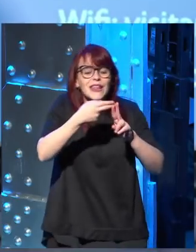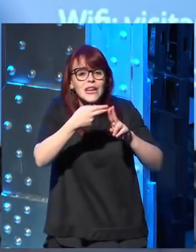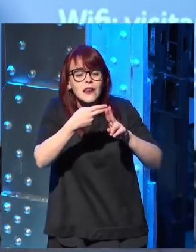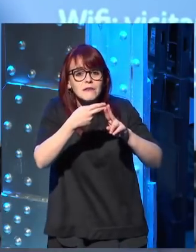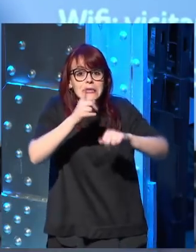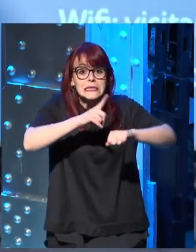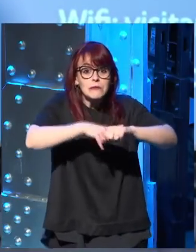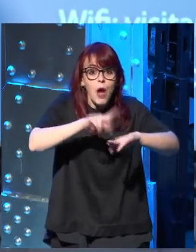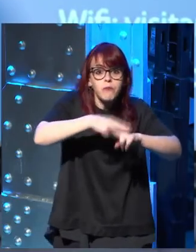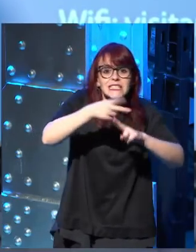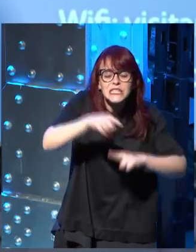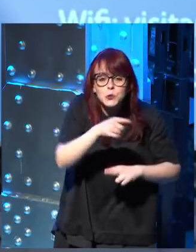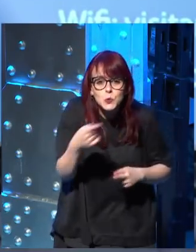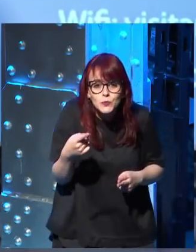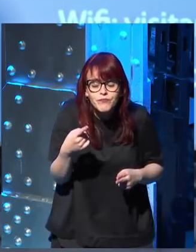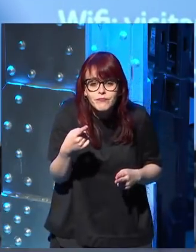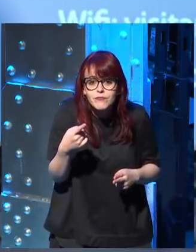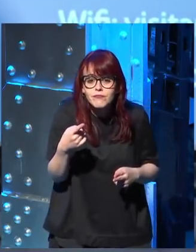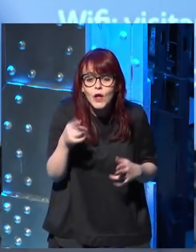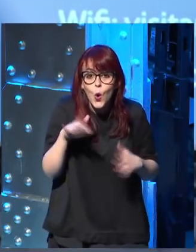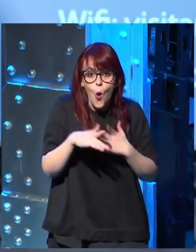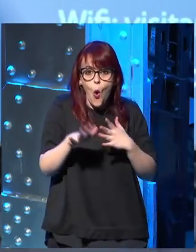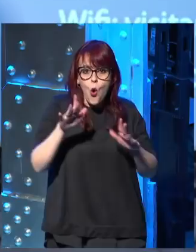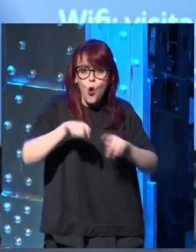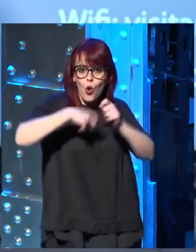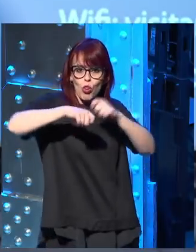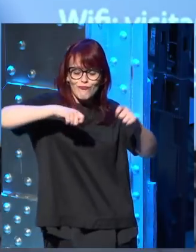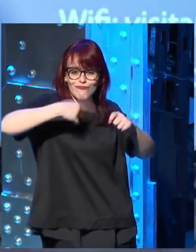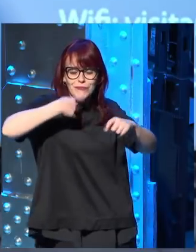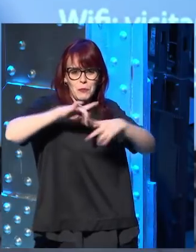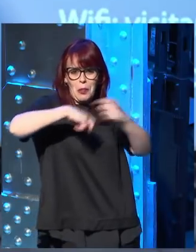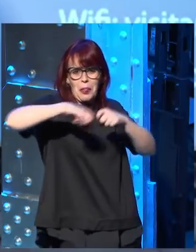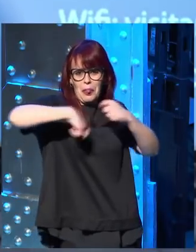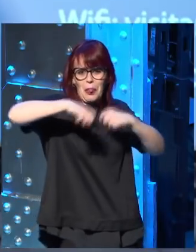calcetines y no acertaba a atarse los cordones.